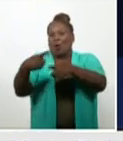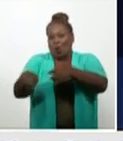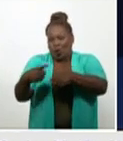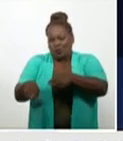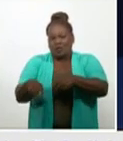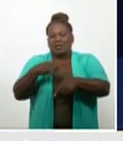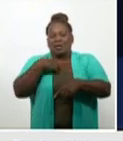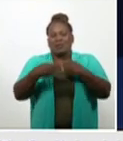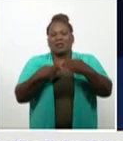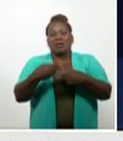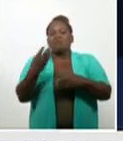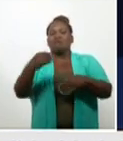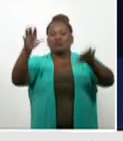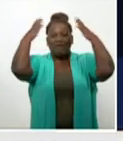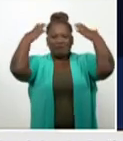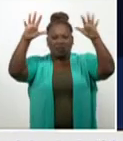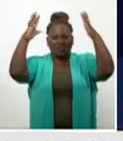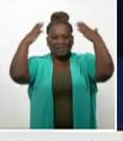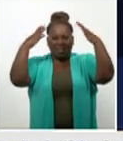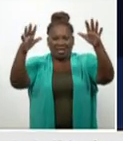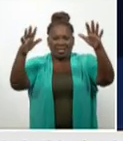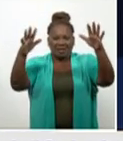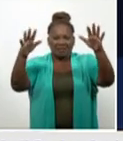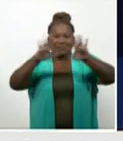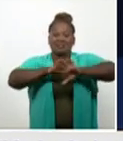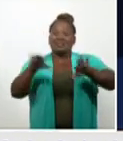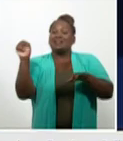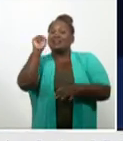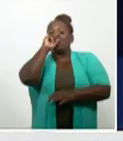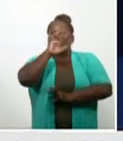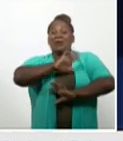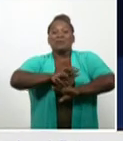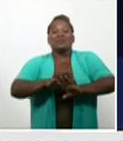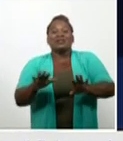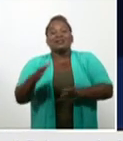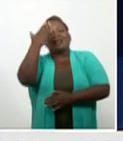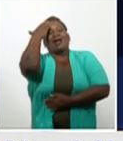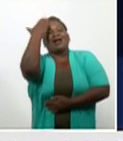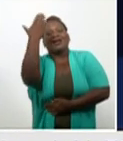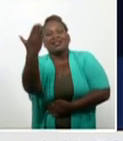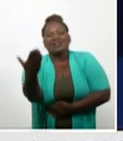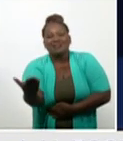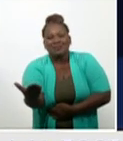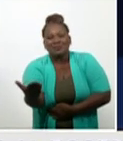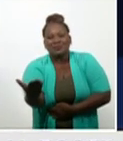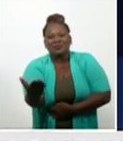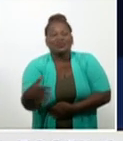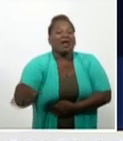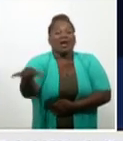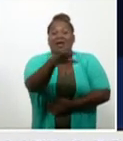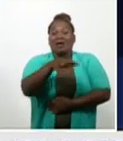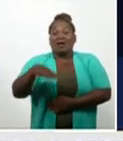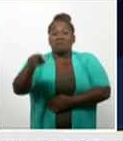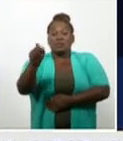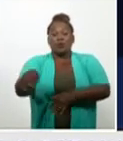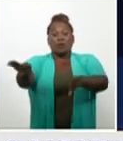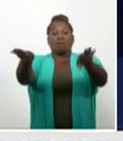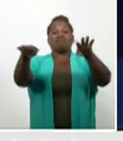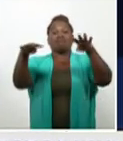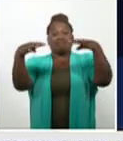muchas felicidades y de esta forma terminamos y agradecemos a todos los que nos siguen en estos medios